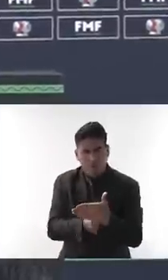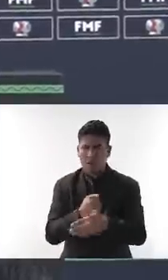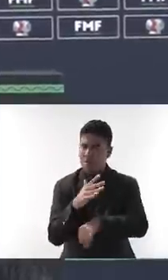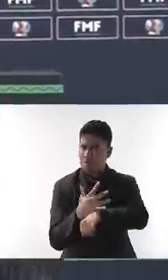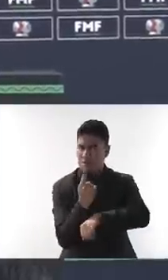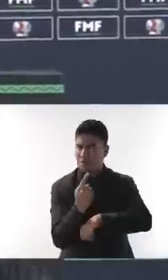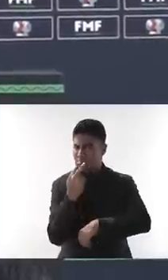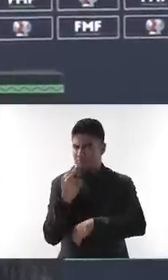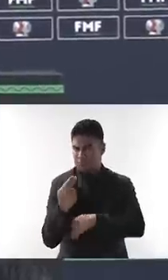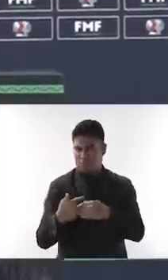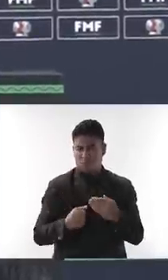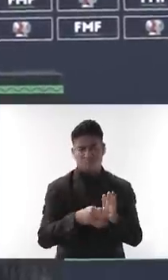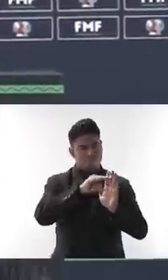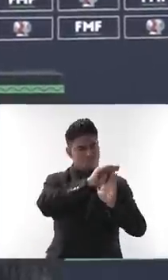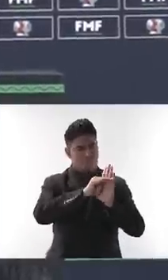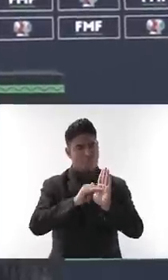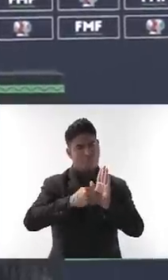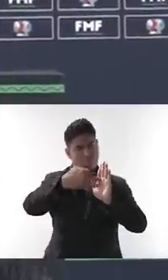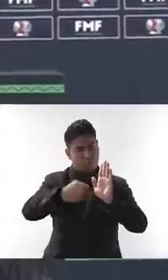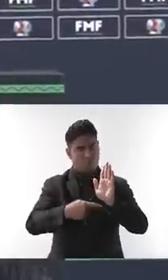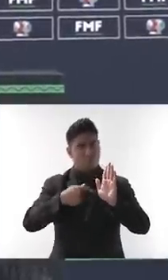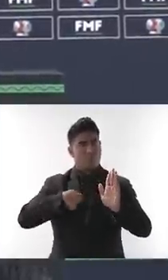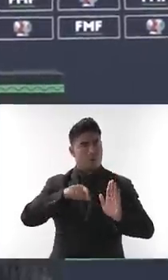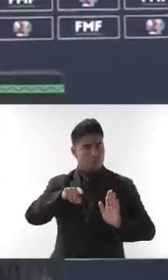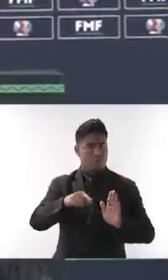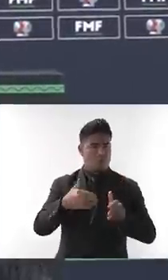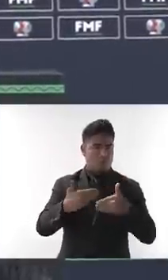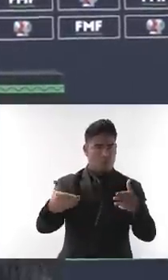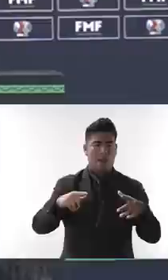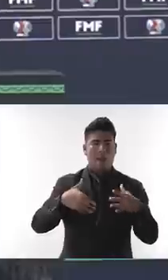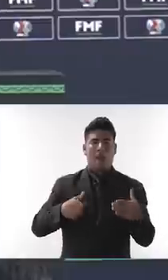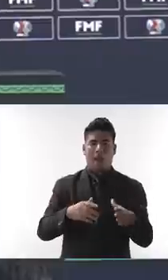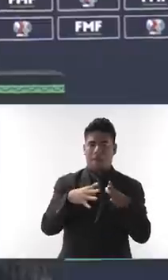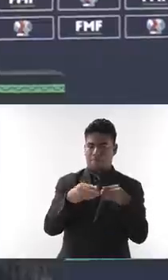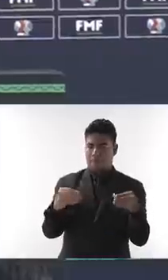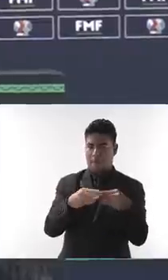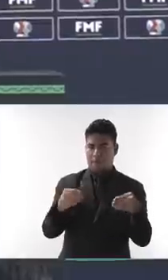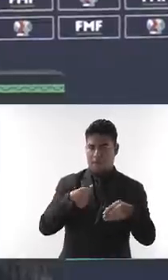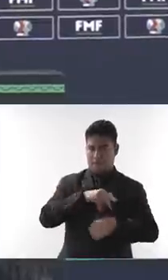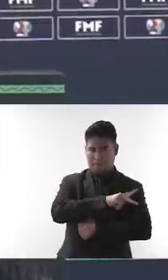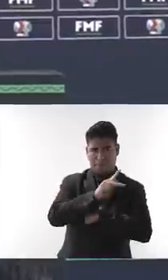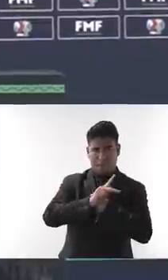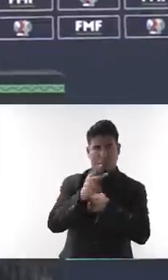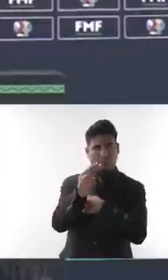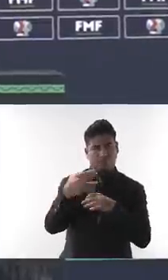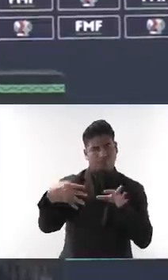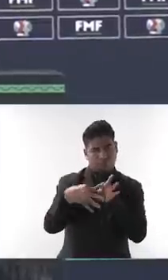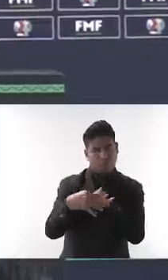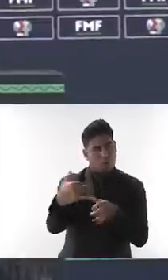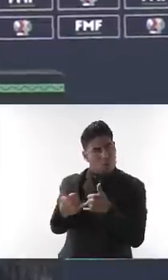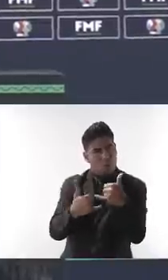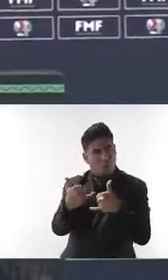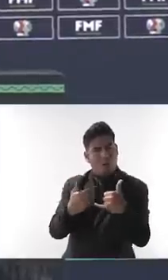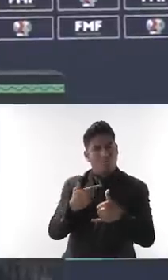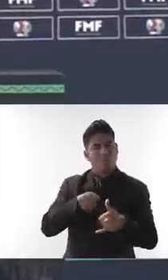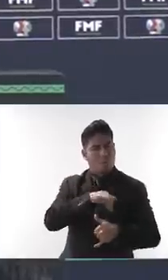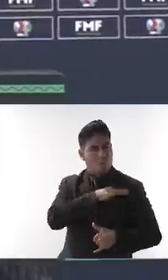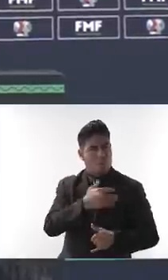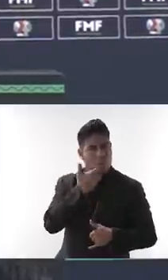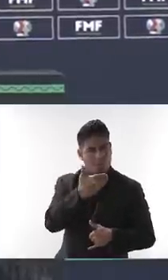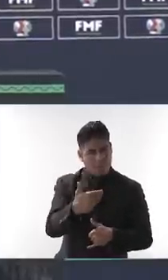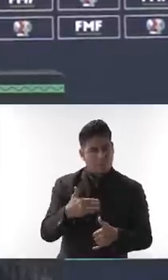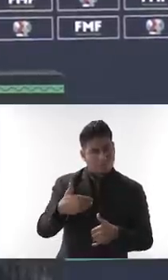resultados contra Surinam y Jamaica, que nos permitan tener una Nations League favorable, un Final Four